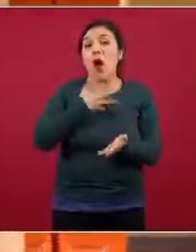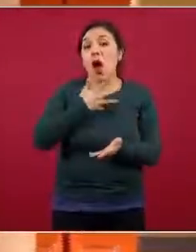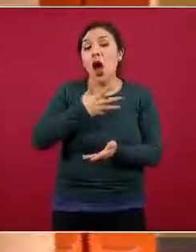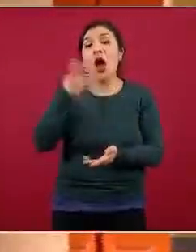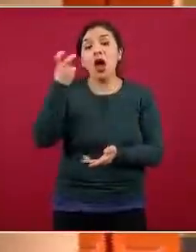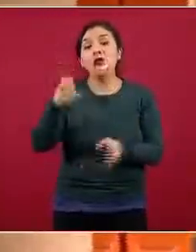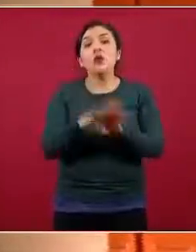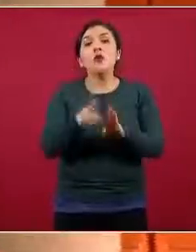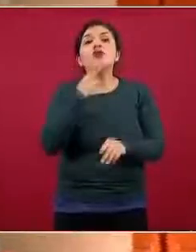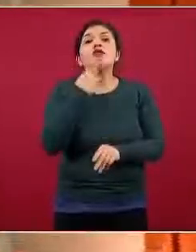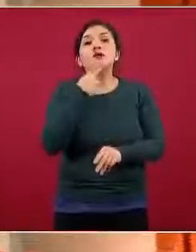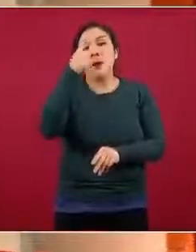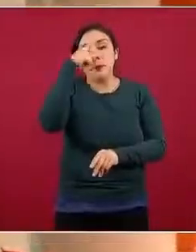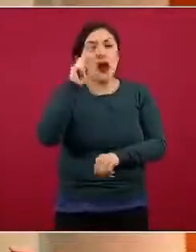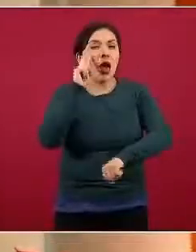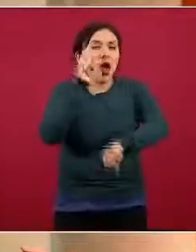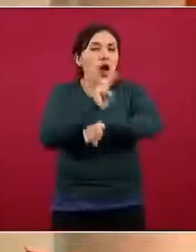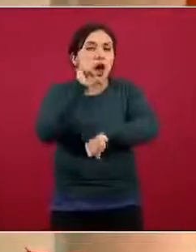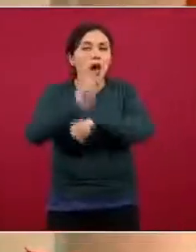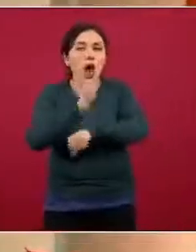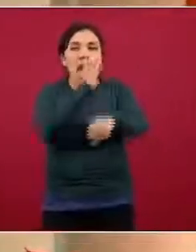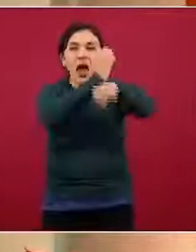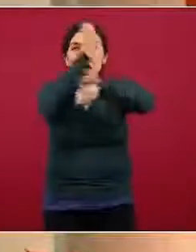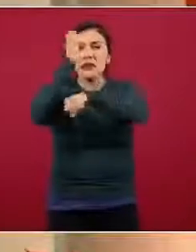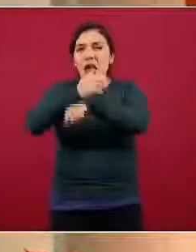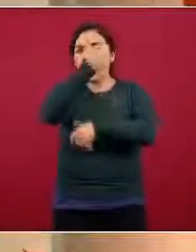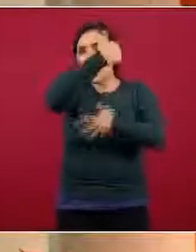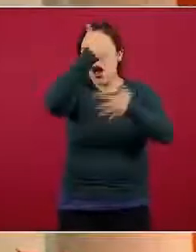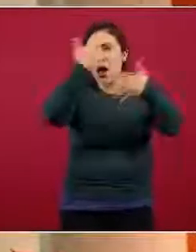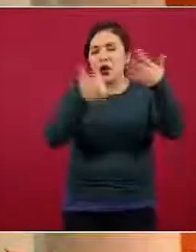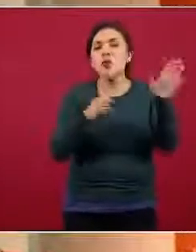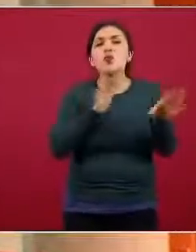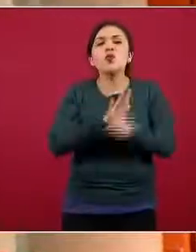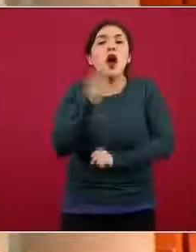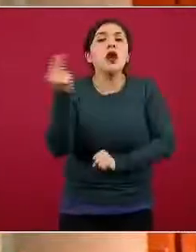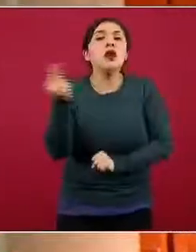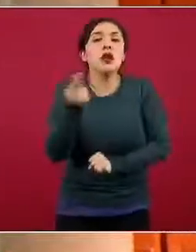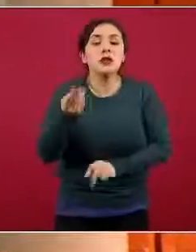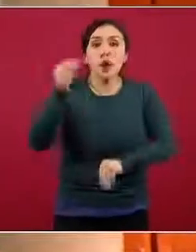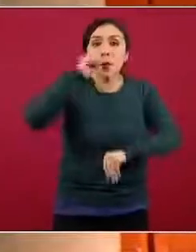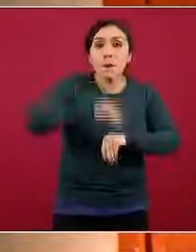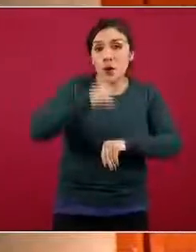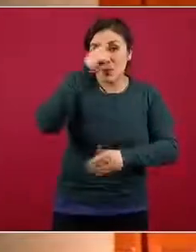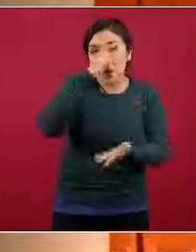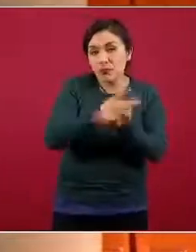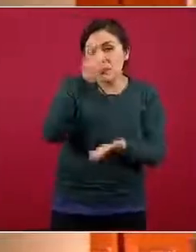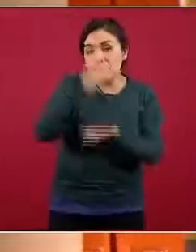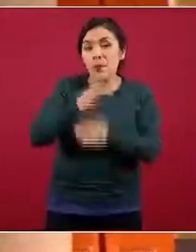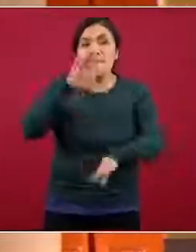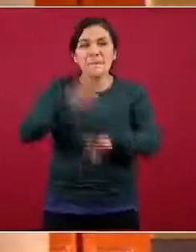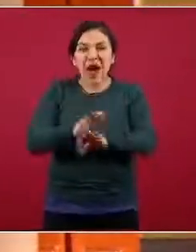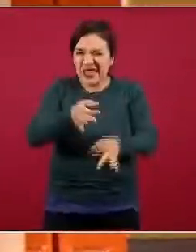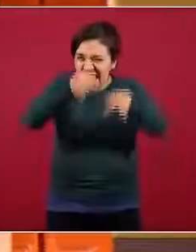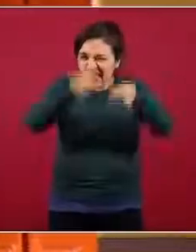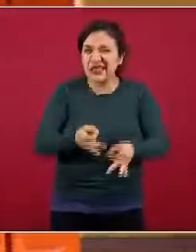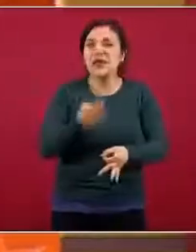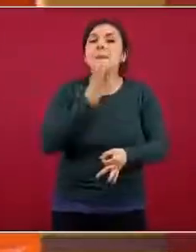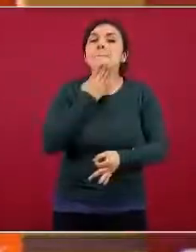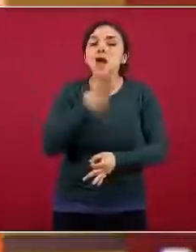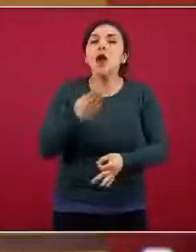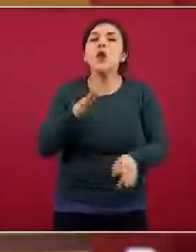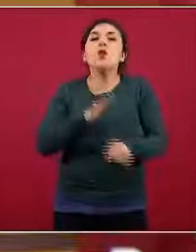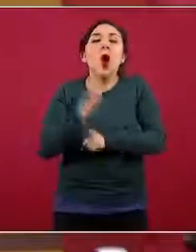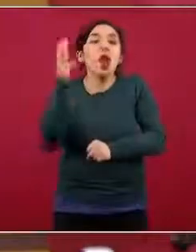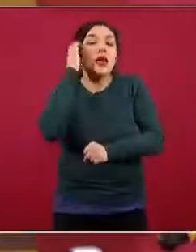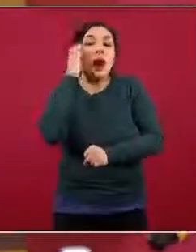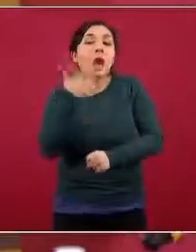instrumento operativo para ir viendo con cada una de las entidades federativas la necesidad de ir identificando con mayor precisión lo que son las